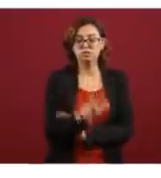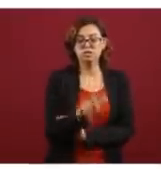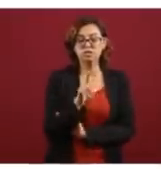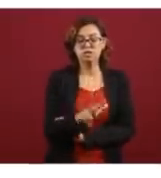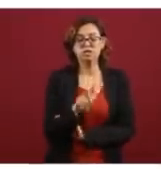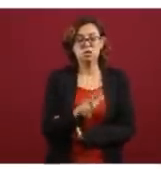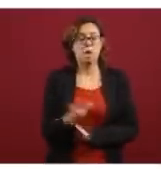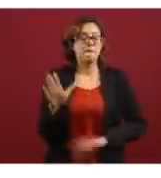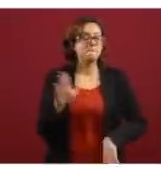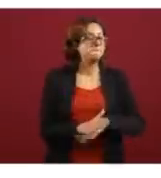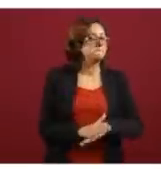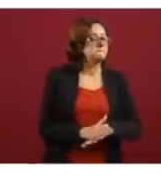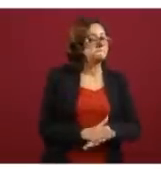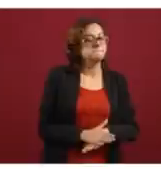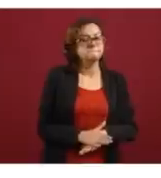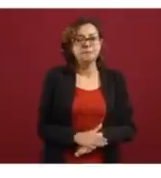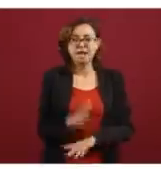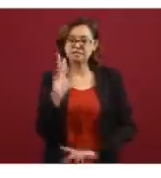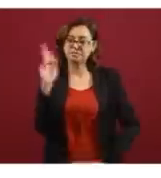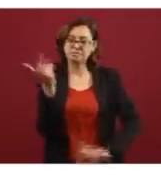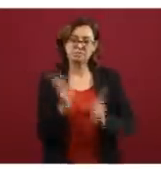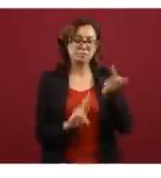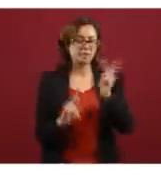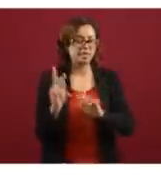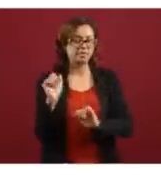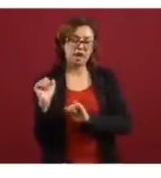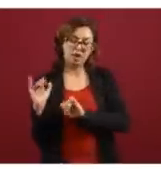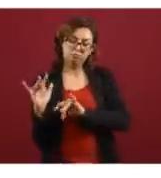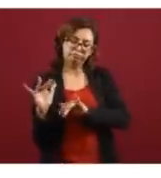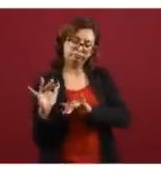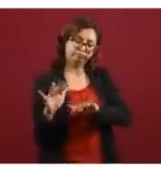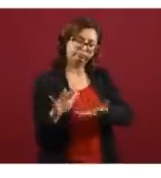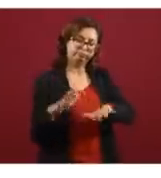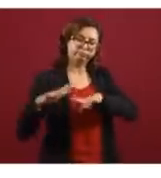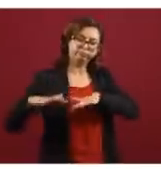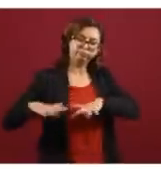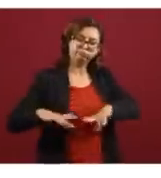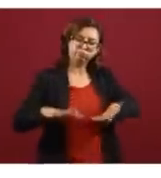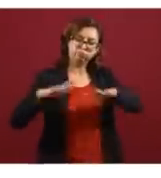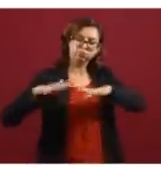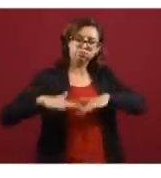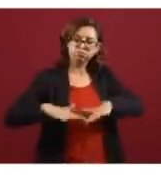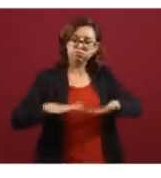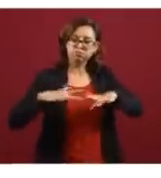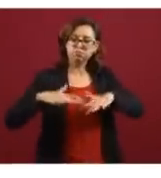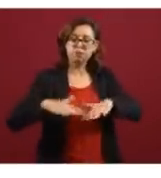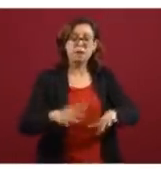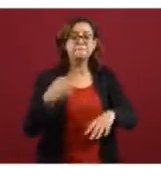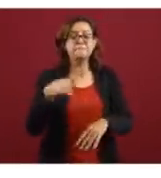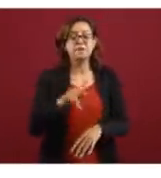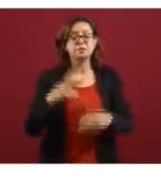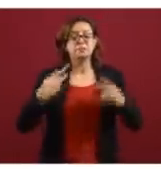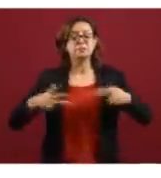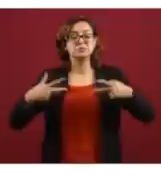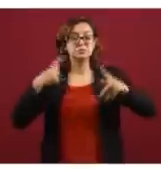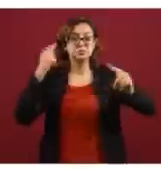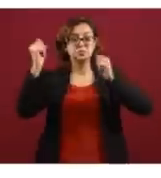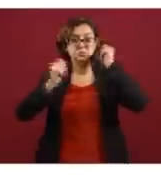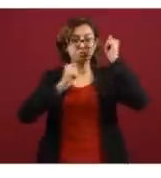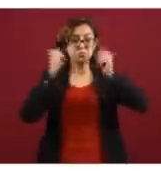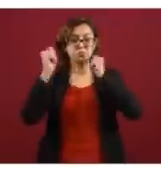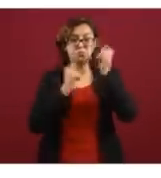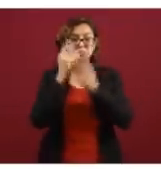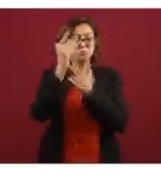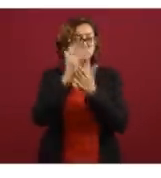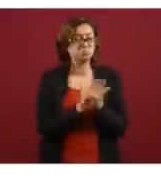la mayor cantidad de sargazo que arribó ahí a las costas, y sin embargo el turismo, no hubo una